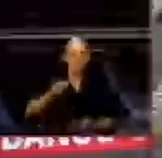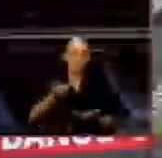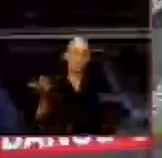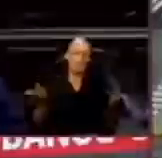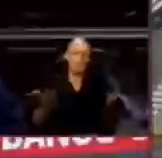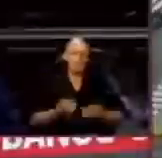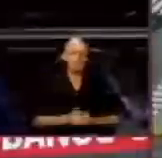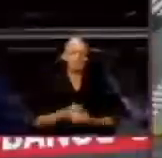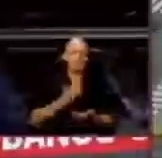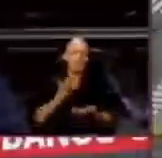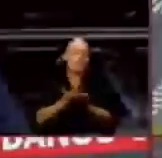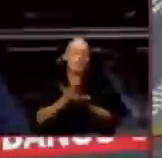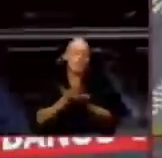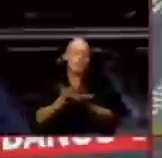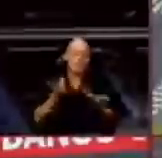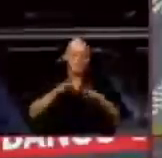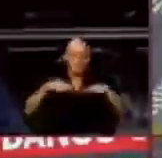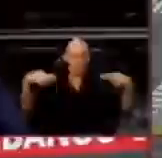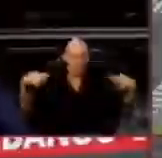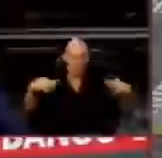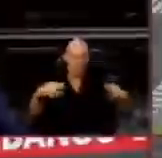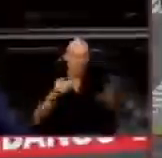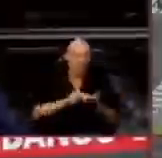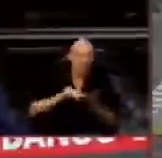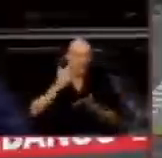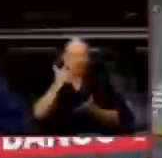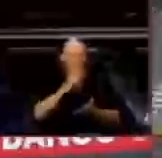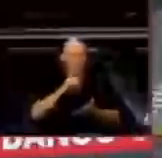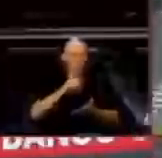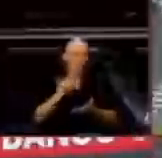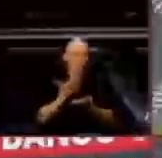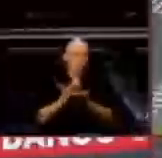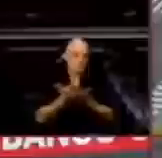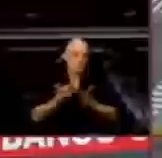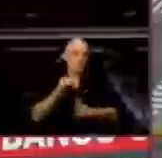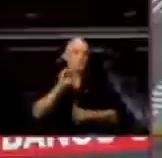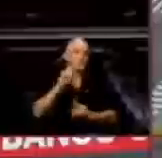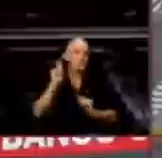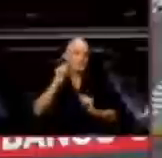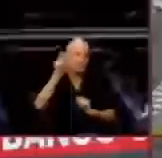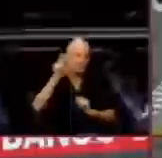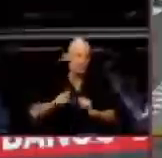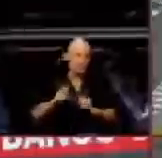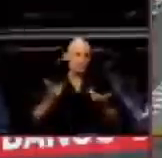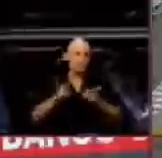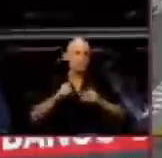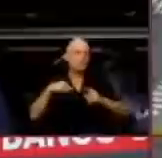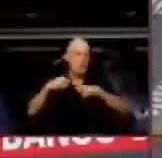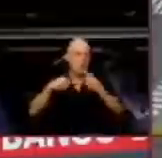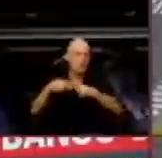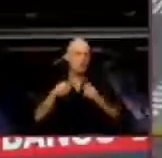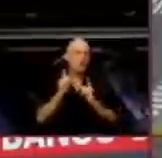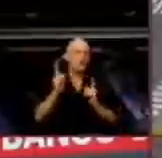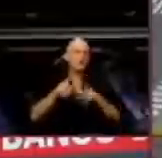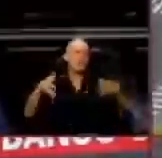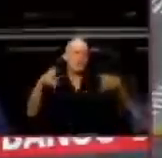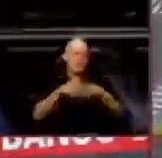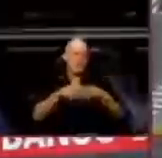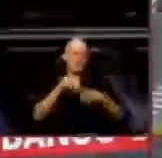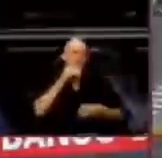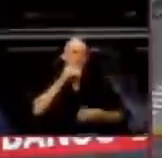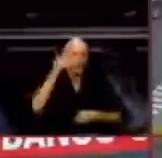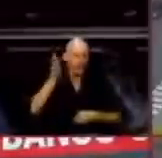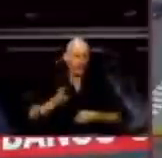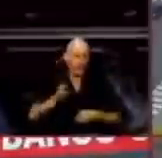público, YPF era público. Hubo un momento en el cual, en serio, de golpe se veía que,